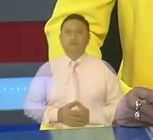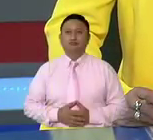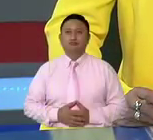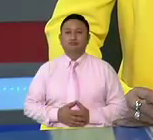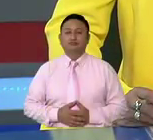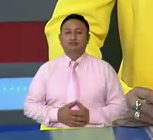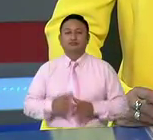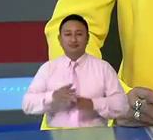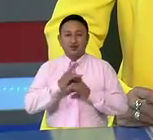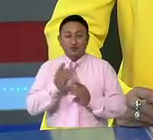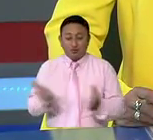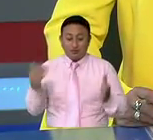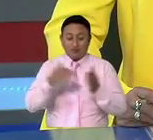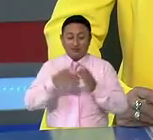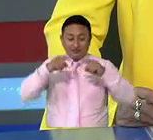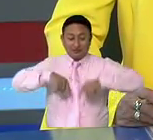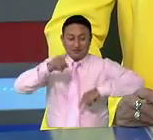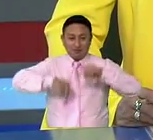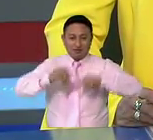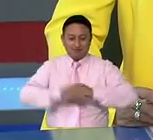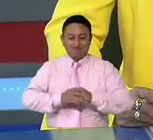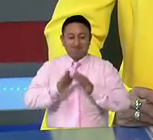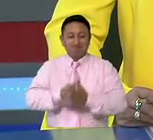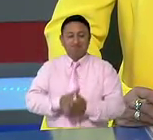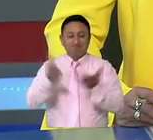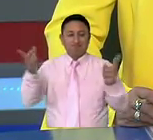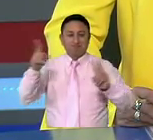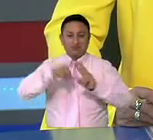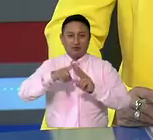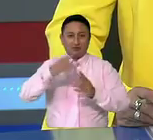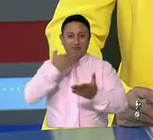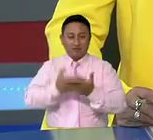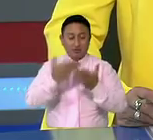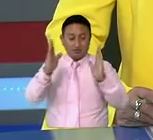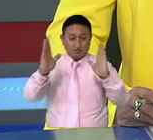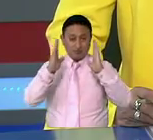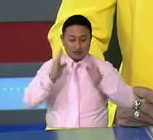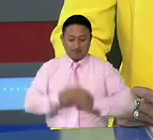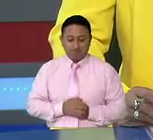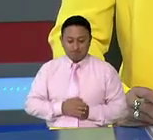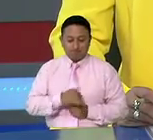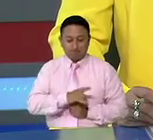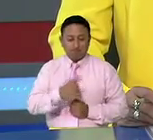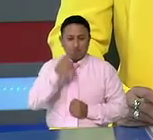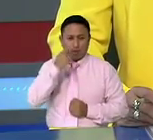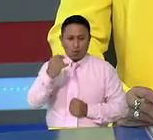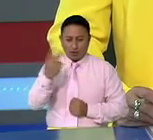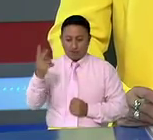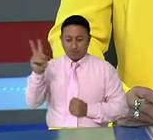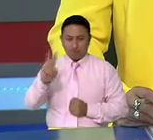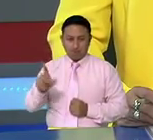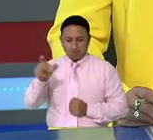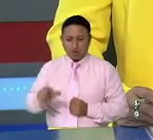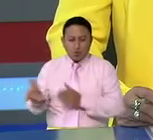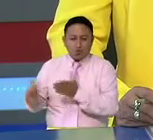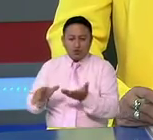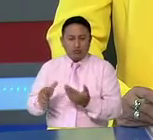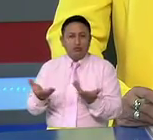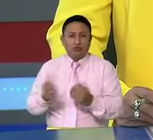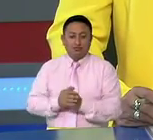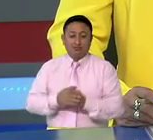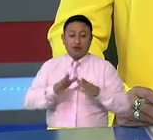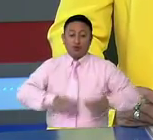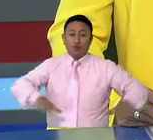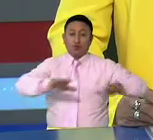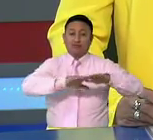Es un placer seguir con ustedes, amigos. Esto es El Comercio TV. Gracias por su sintonía. Un hombre de nacionalidad venezolana murió en un